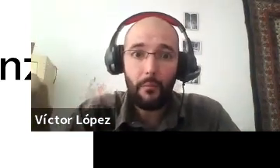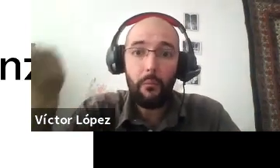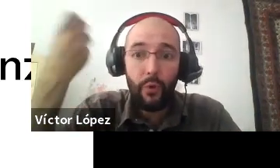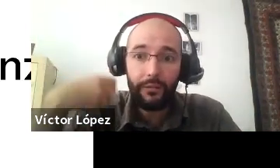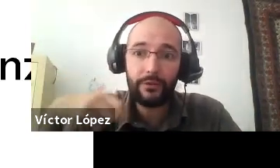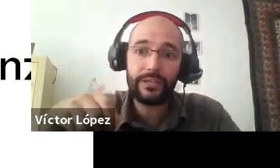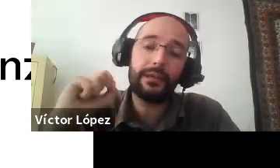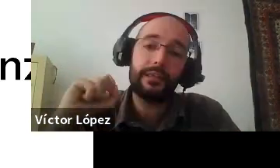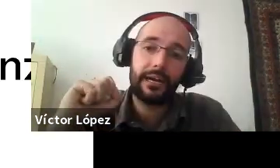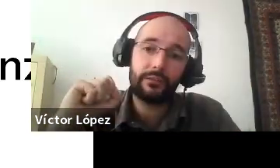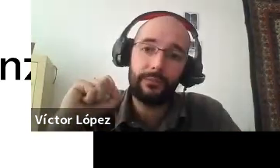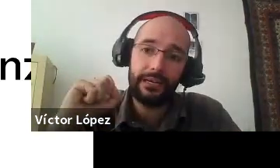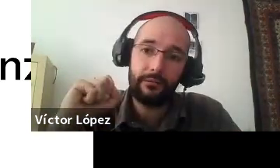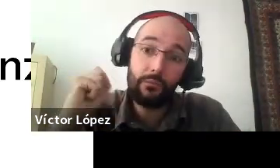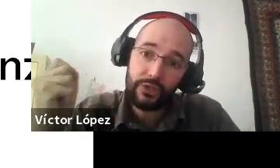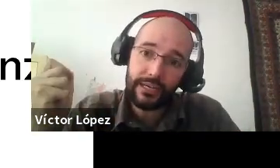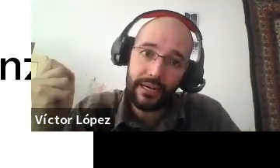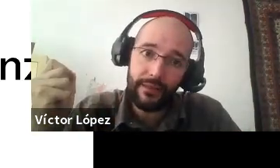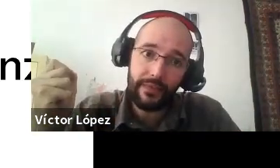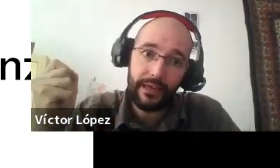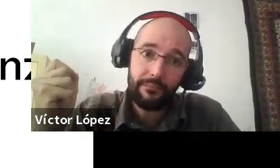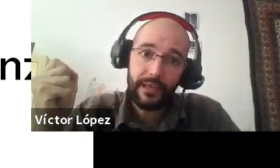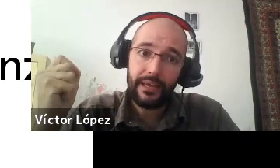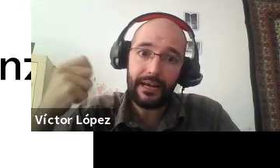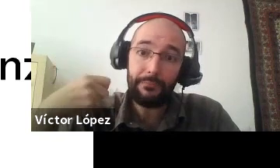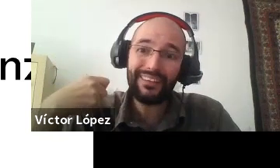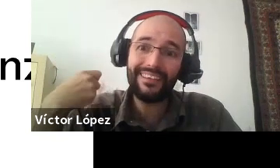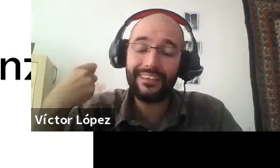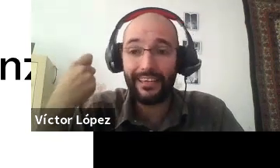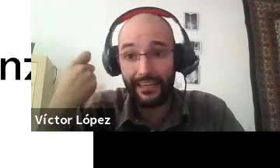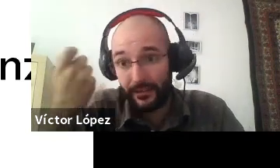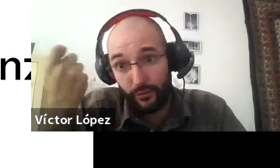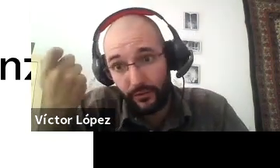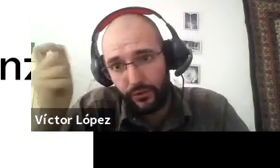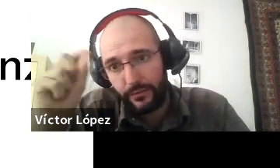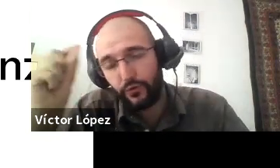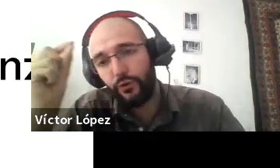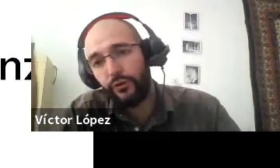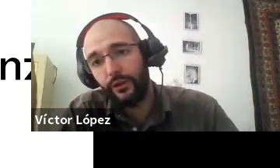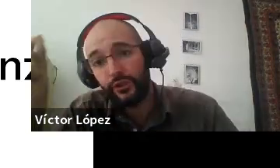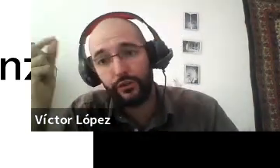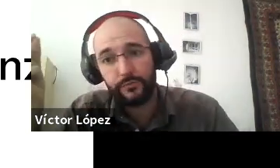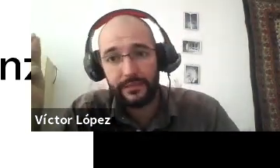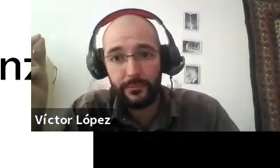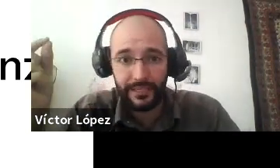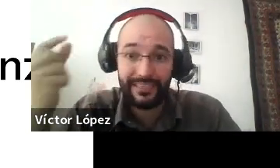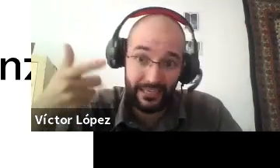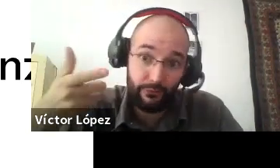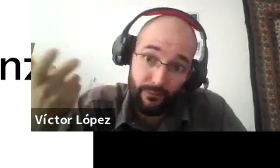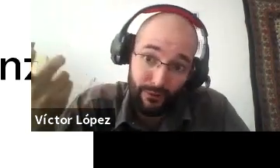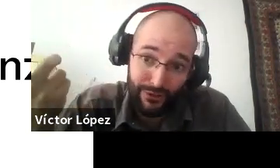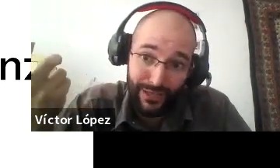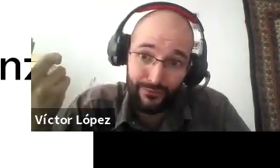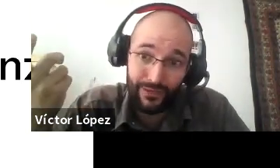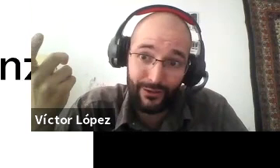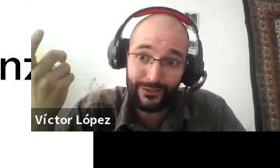90 vuelve otra vez a tomar mucha relevancia a partir de, sobre todo, digamos, uno de los hitos más importantes, de